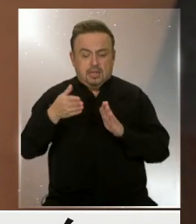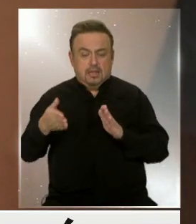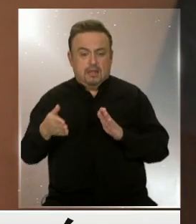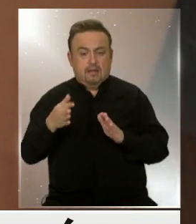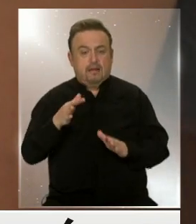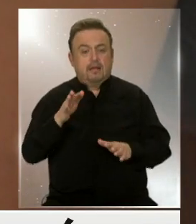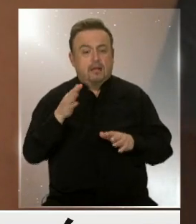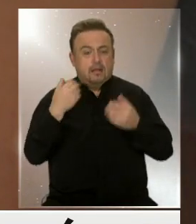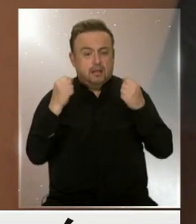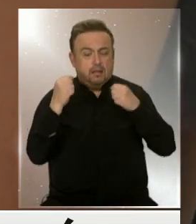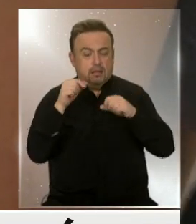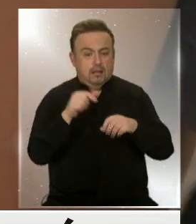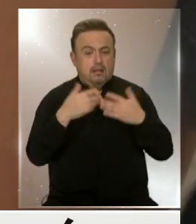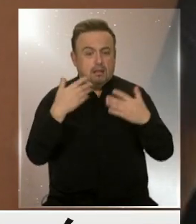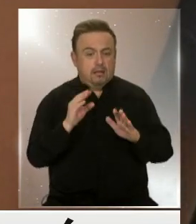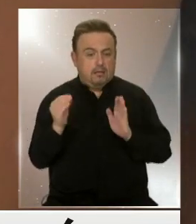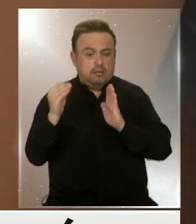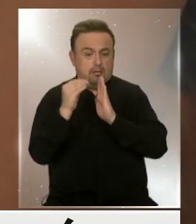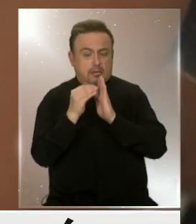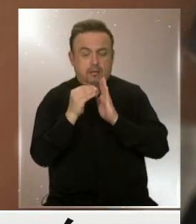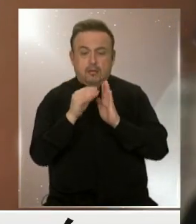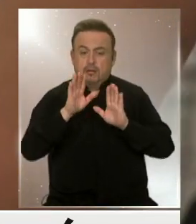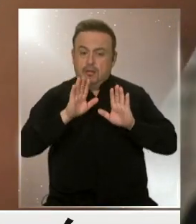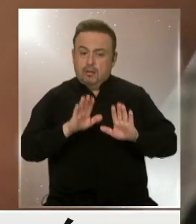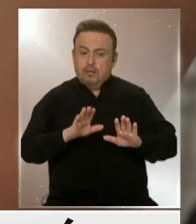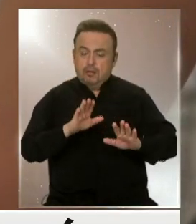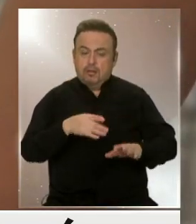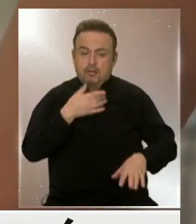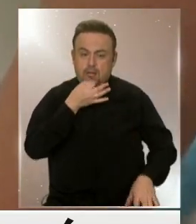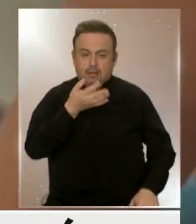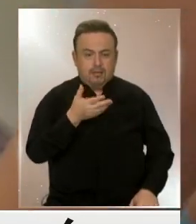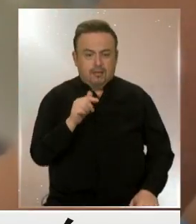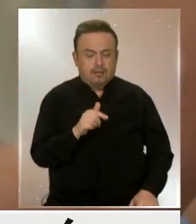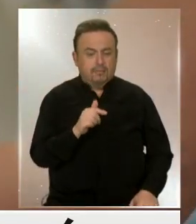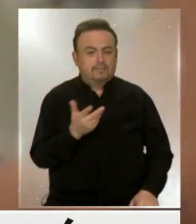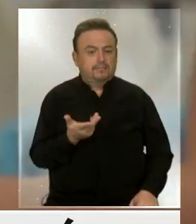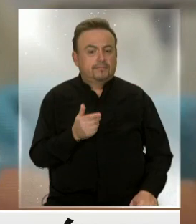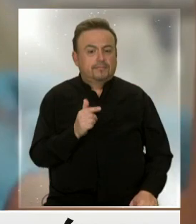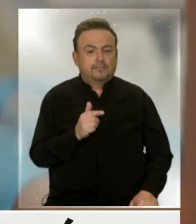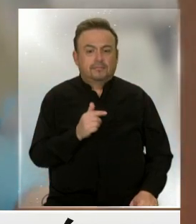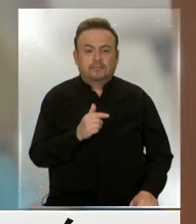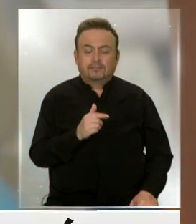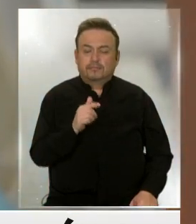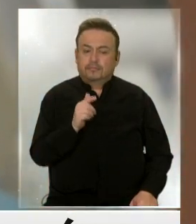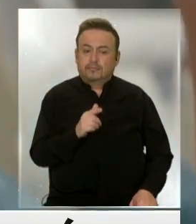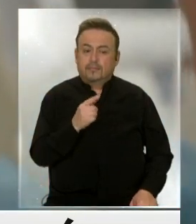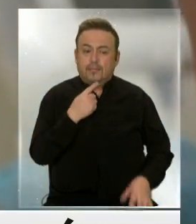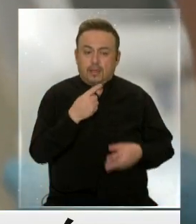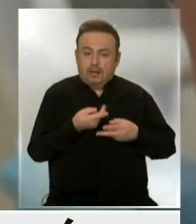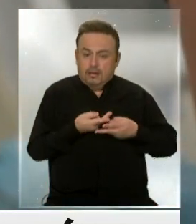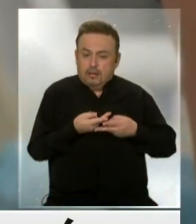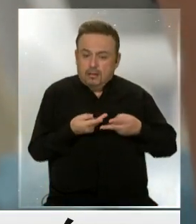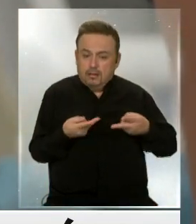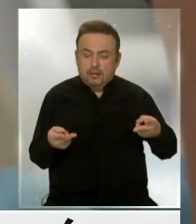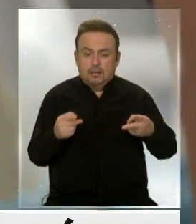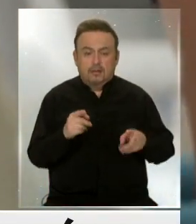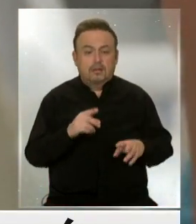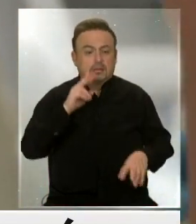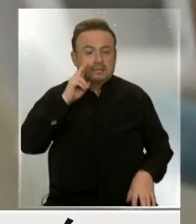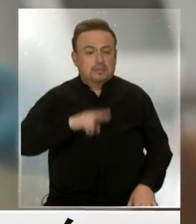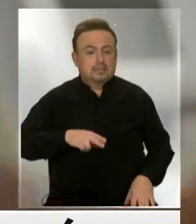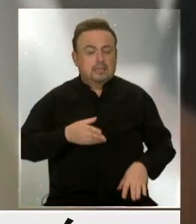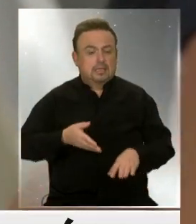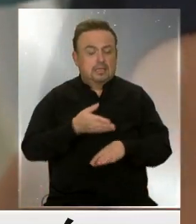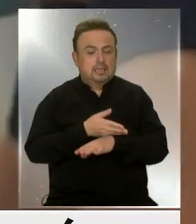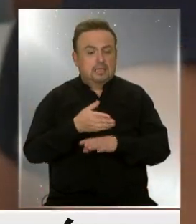de ensayos clínicos tras su registro, que esto es parte de lo que se hablaba respecto a que promociona esto sin haber desarrollado